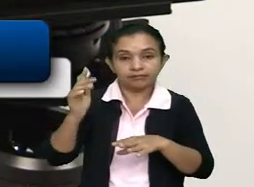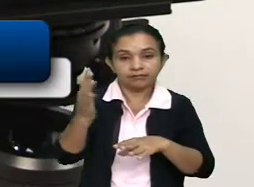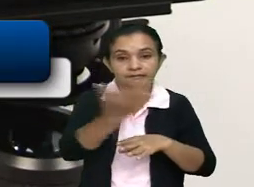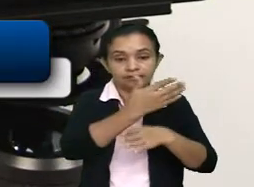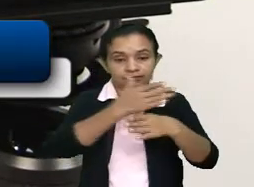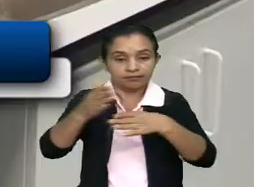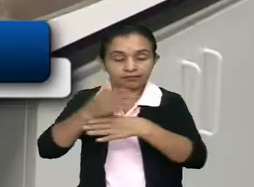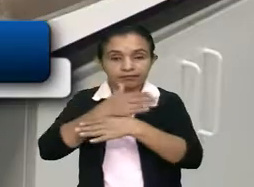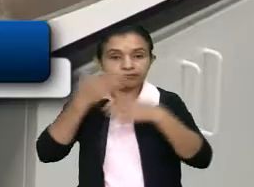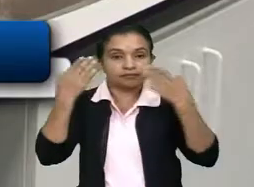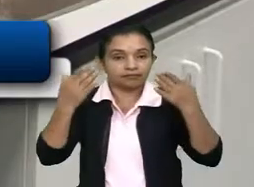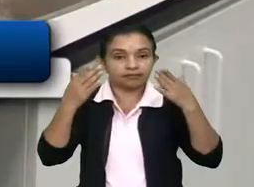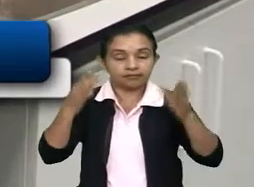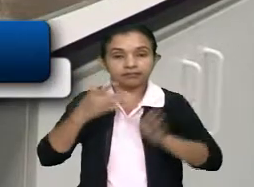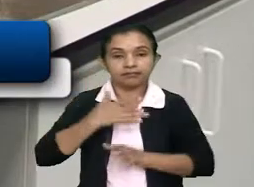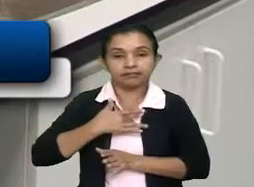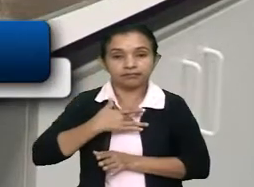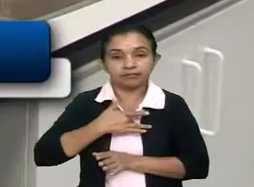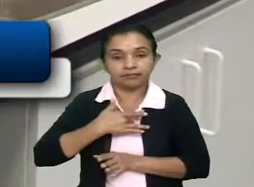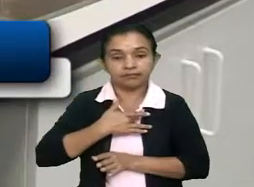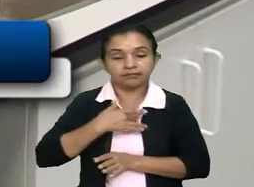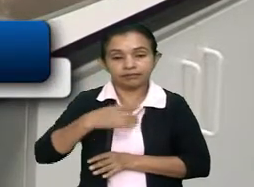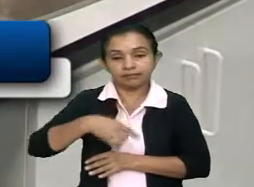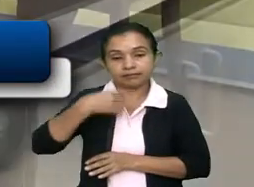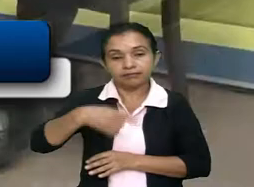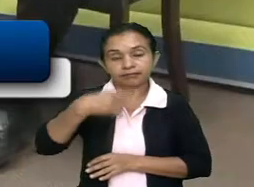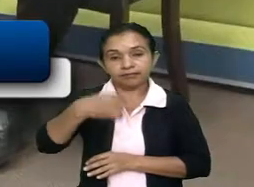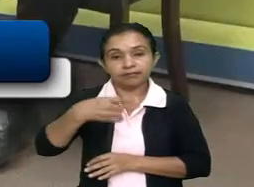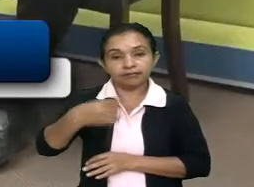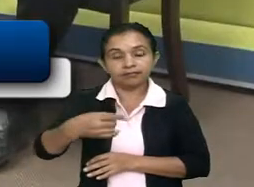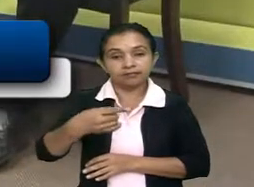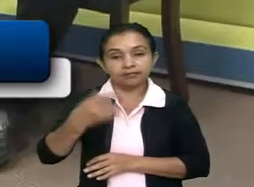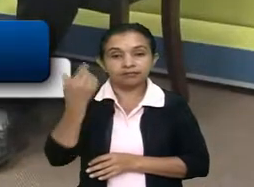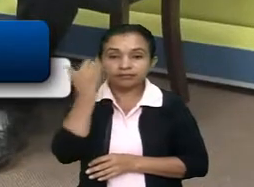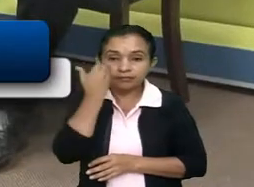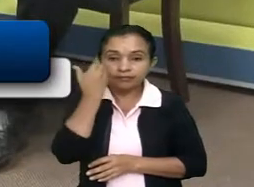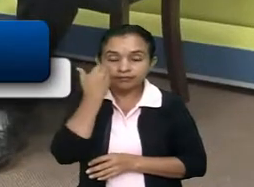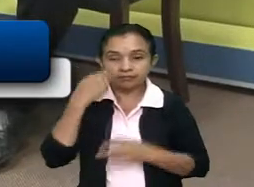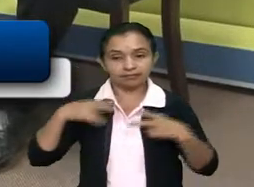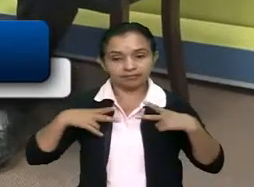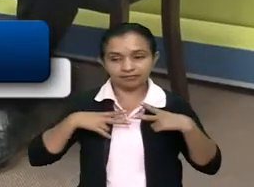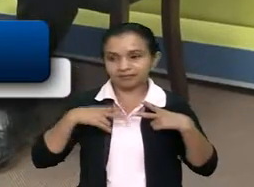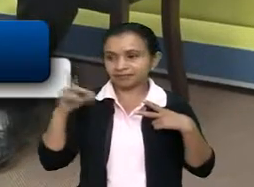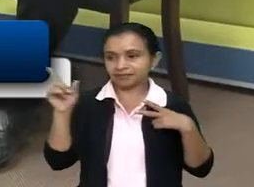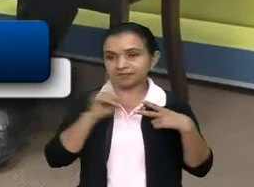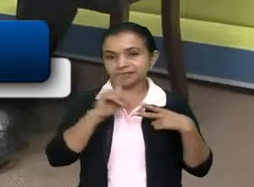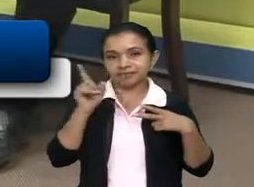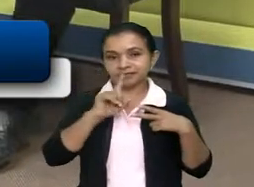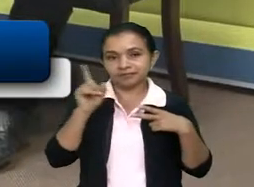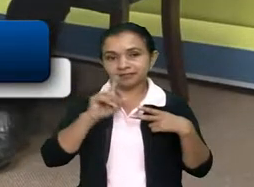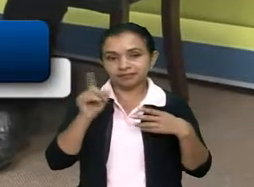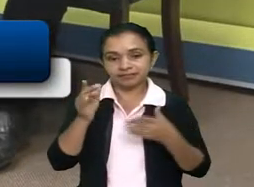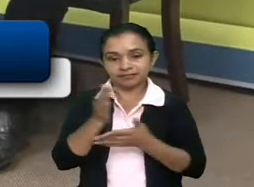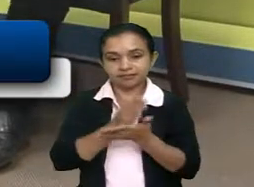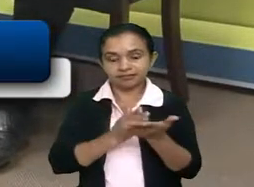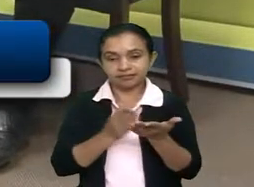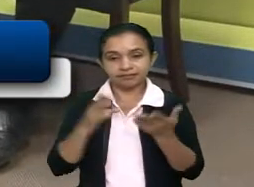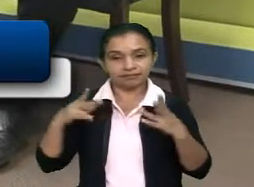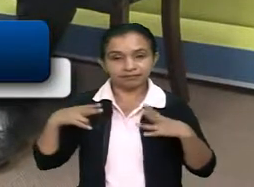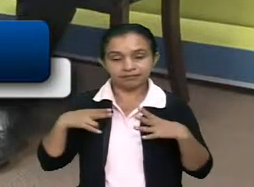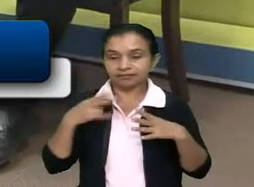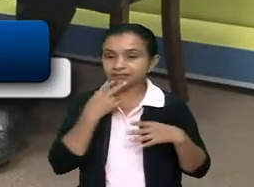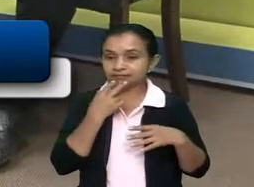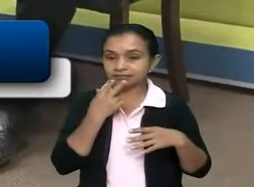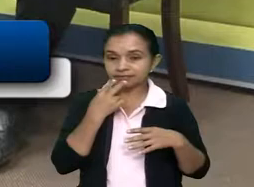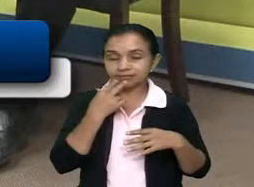productos la necesidad que hay todos los días todos los días la enfermedad no tienen vacacional para tampoco muchos vamos a tener vacaciones van a